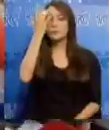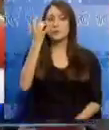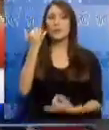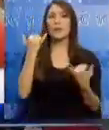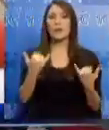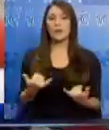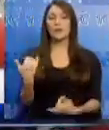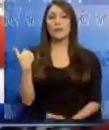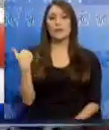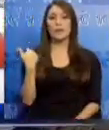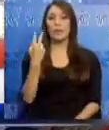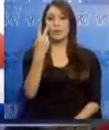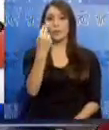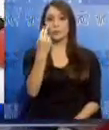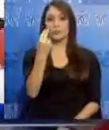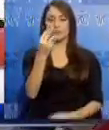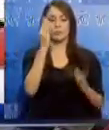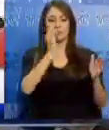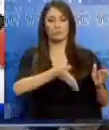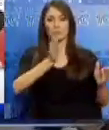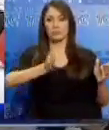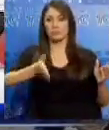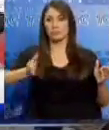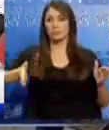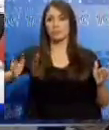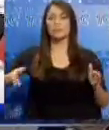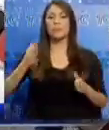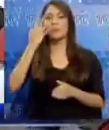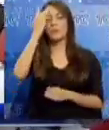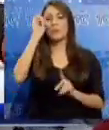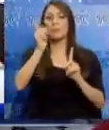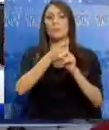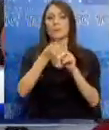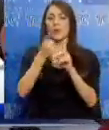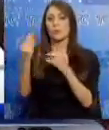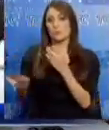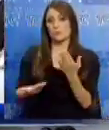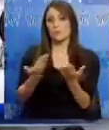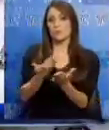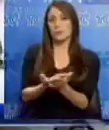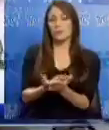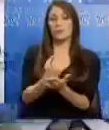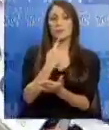de 12 de estos módulos. En principio ellos propusieron para que sea